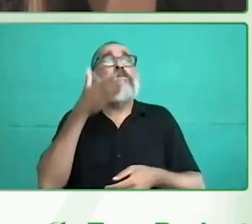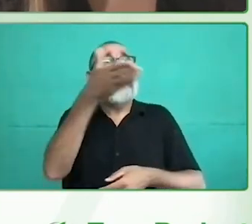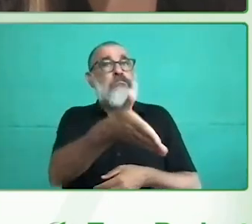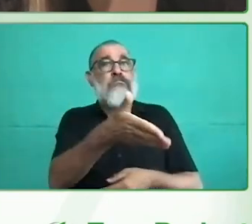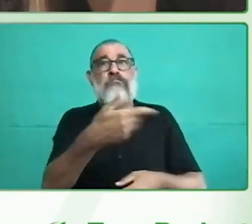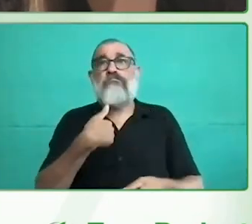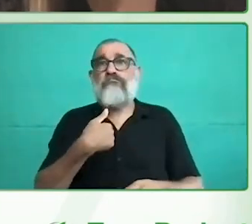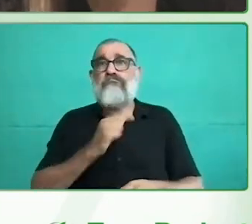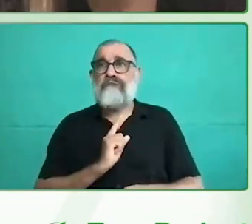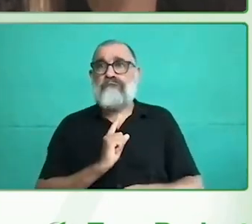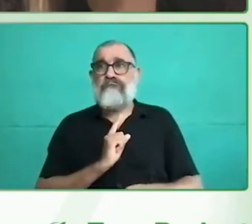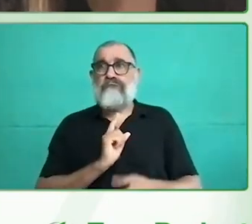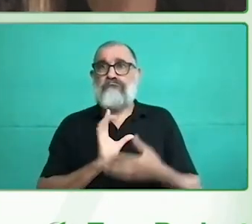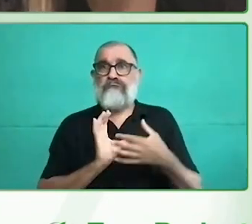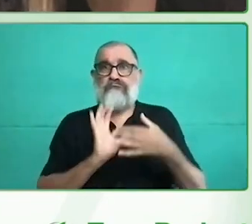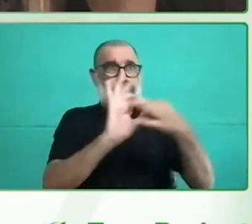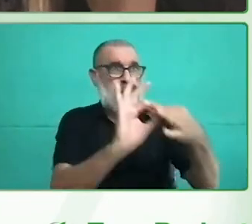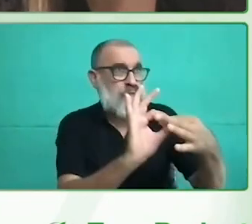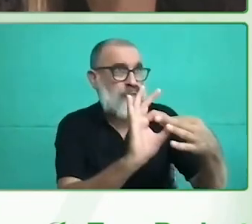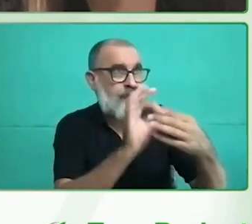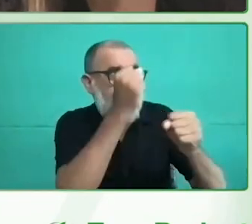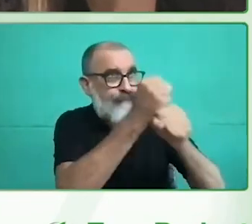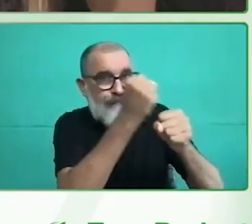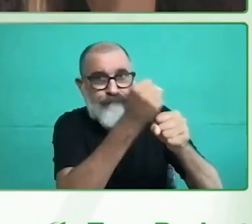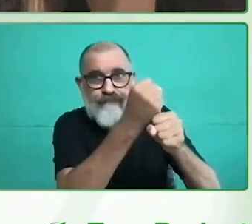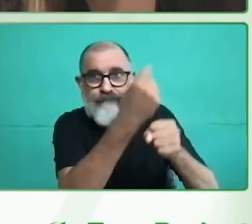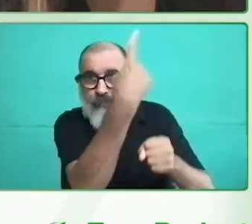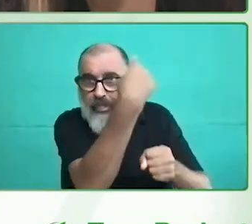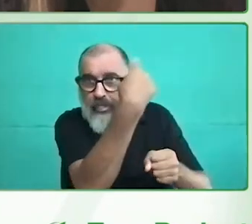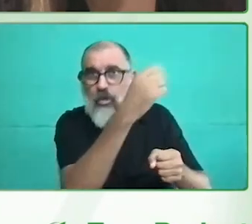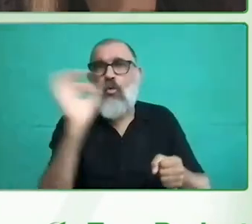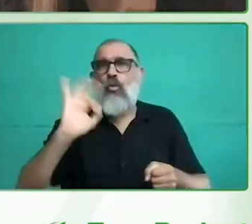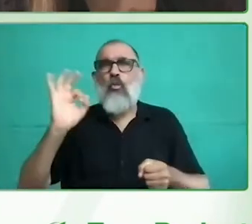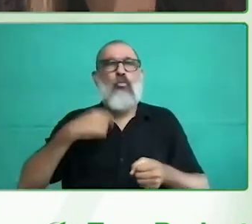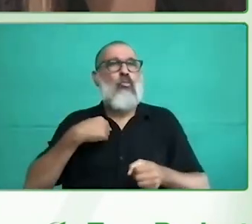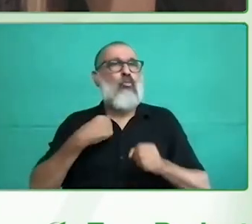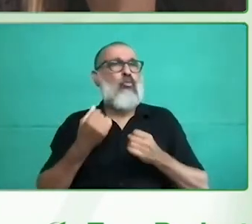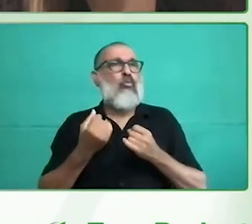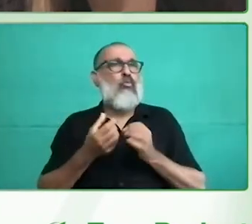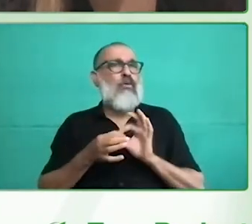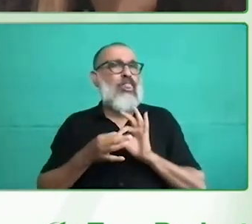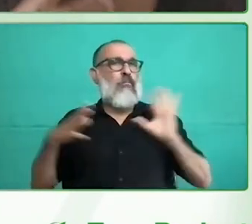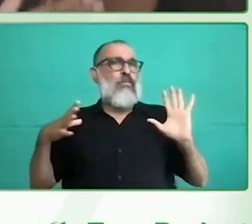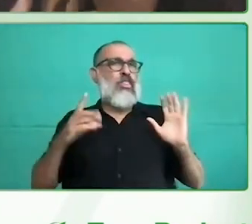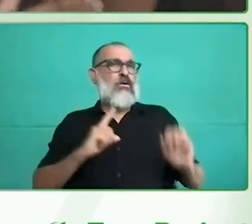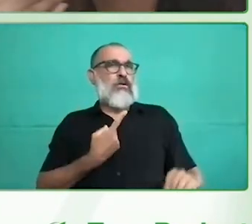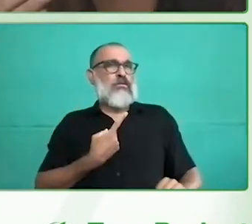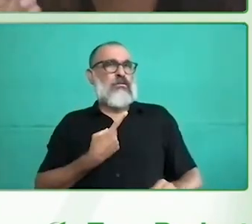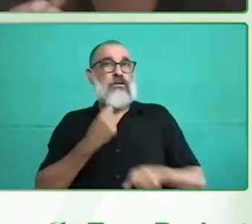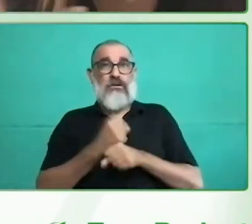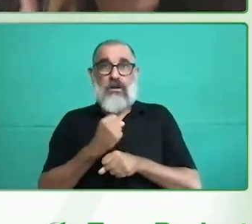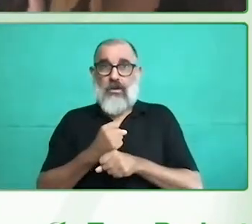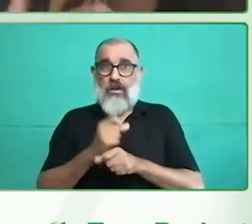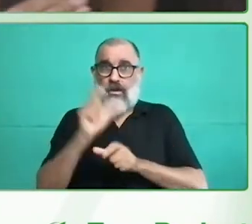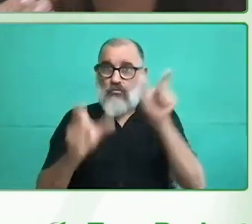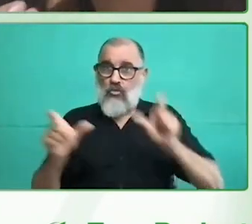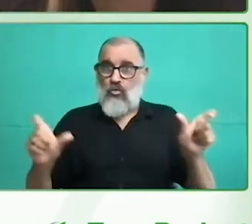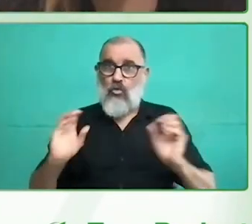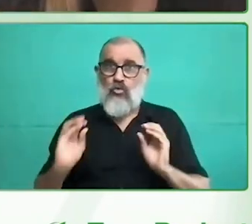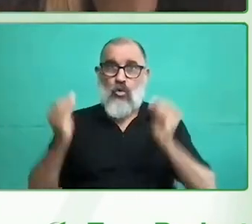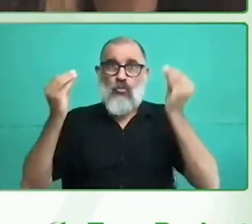socialización, y como eje transversal a la intervención consideramos el trabajo con familias, que van a ir graduando